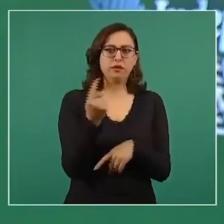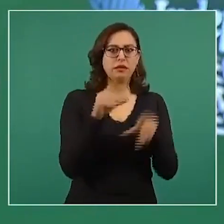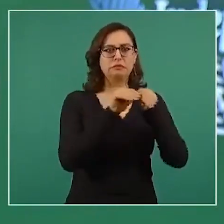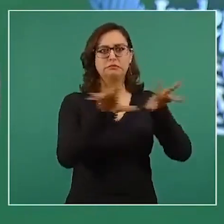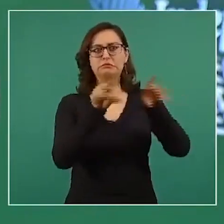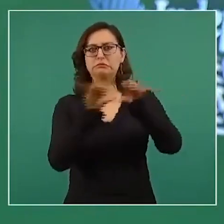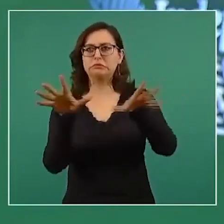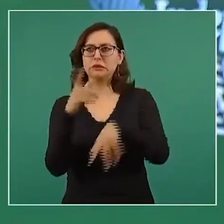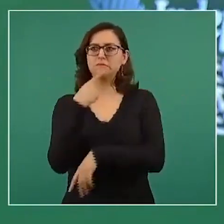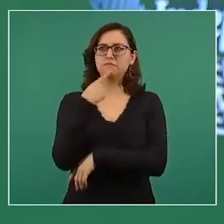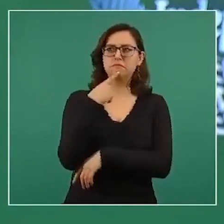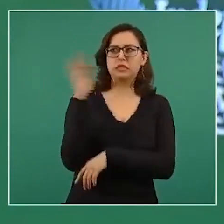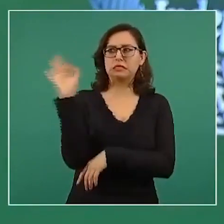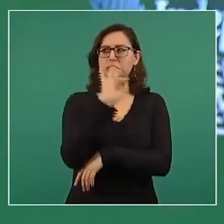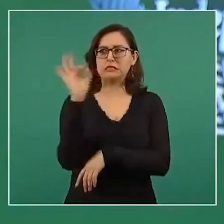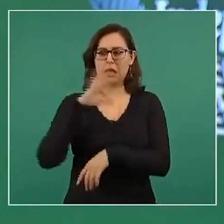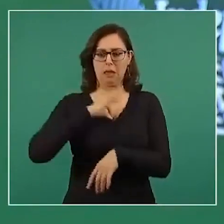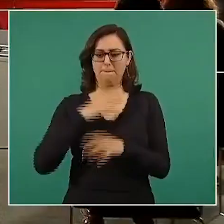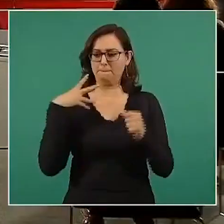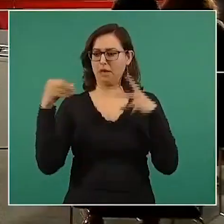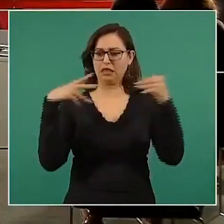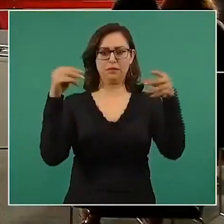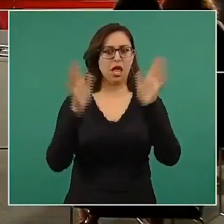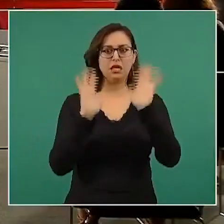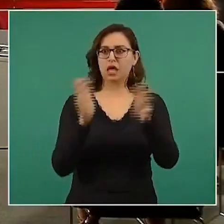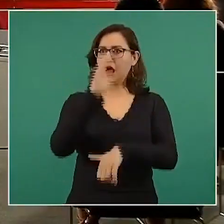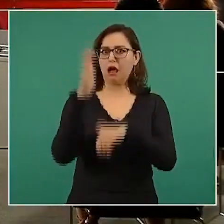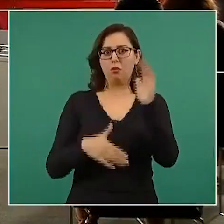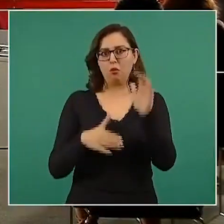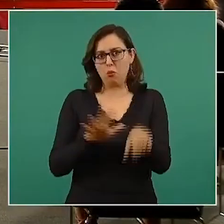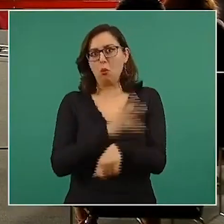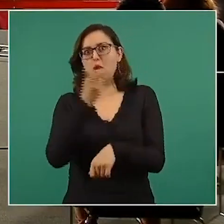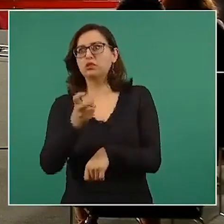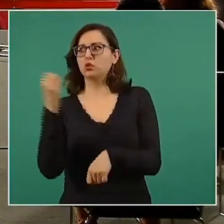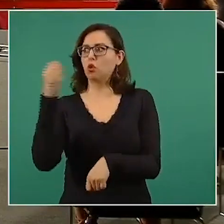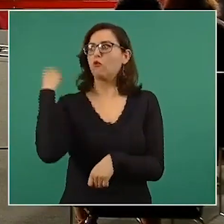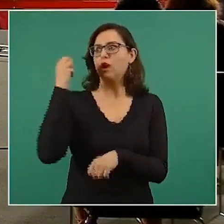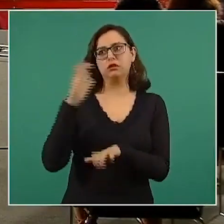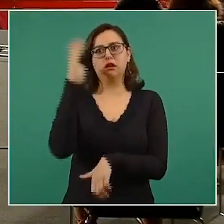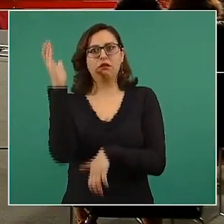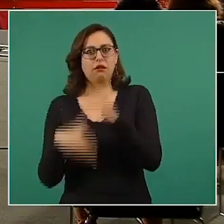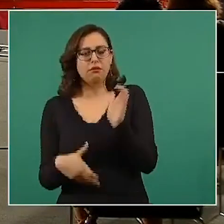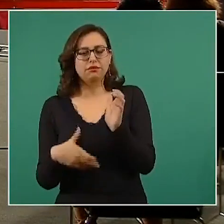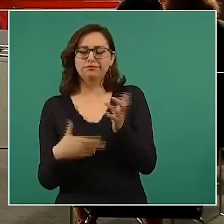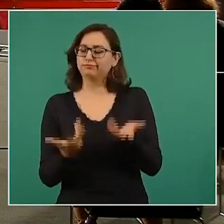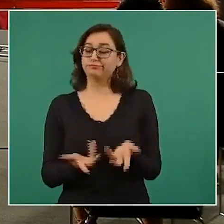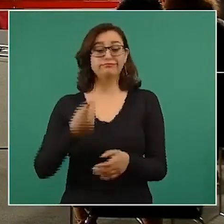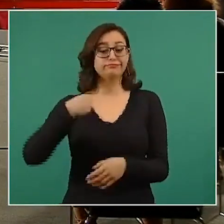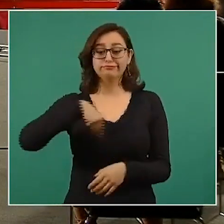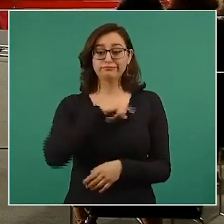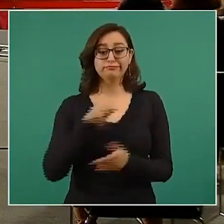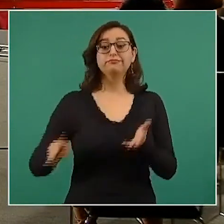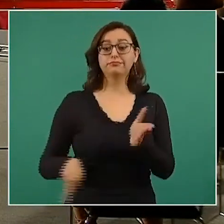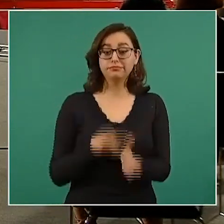eso significaba o no el final de la pandemia o de la epidemia en México. Como lo hemos dicho en innumerables ocasiones,